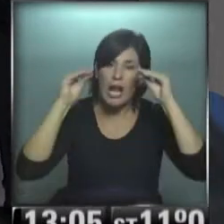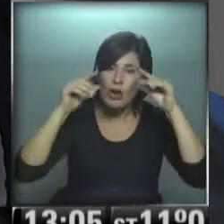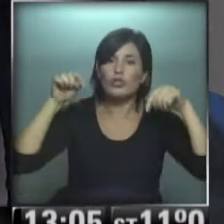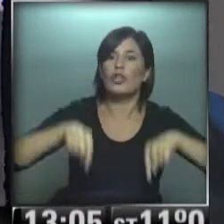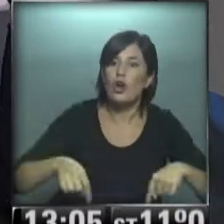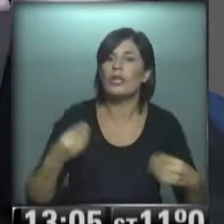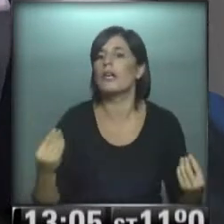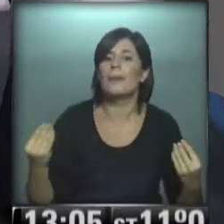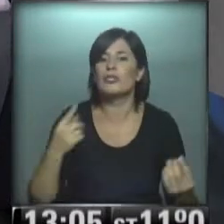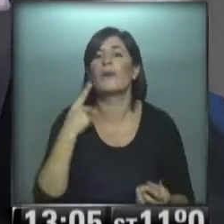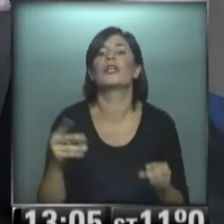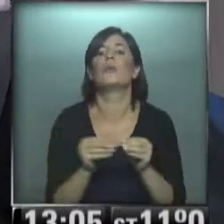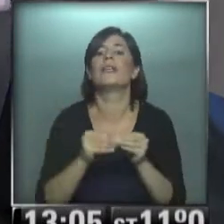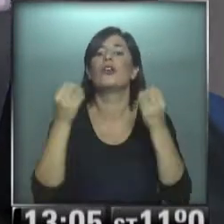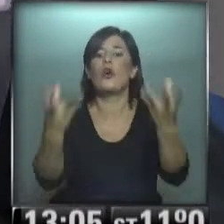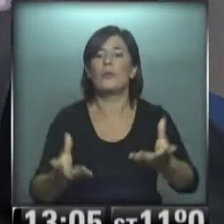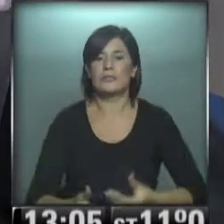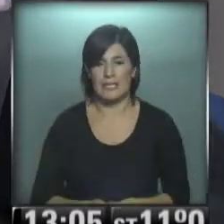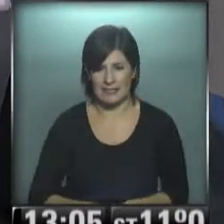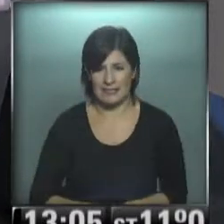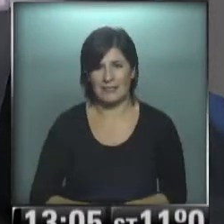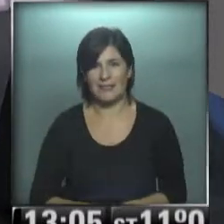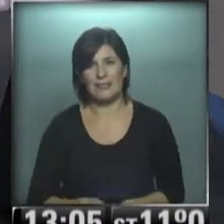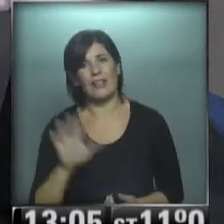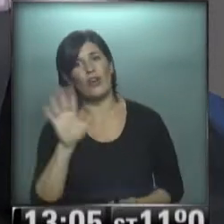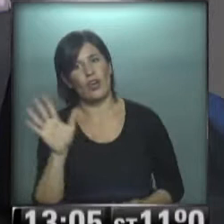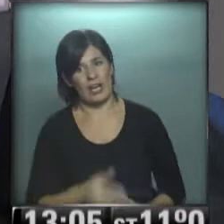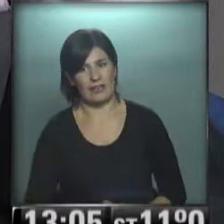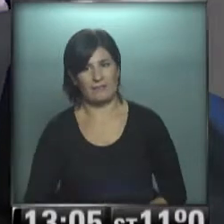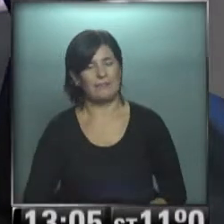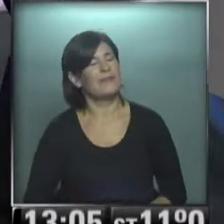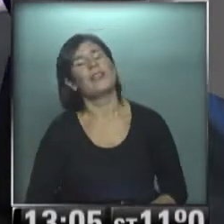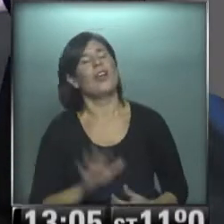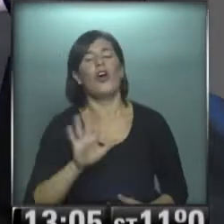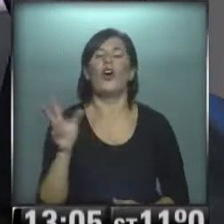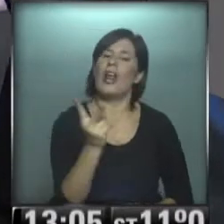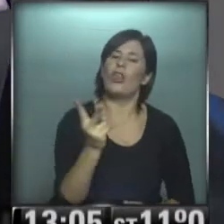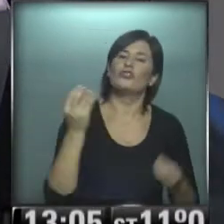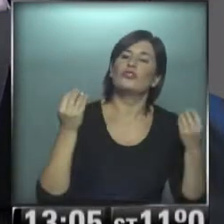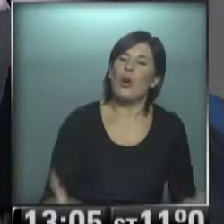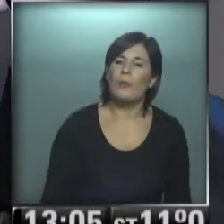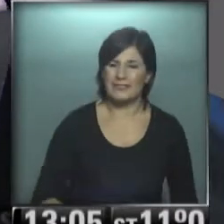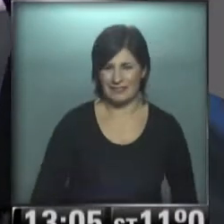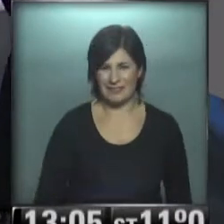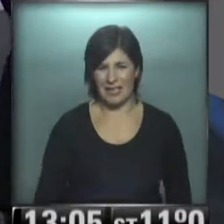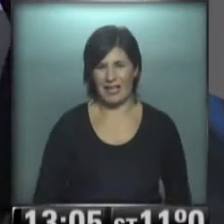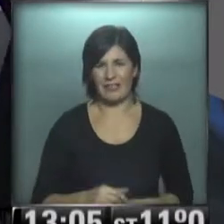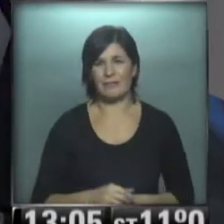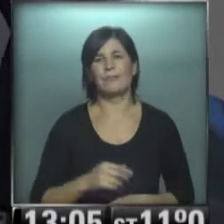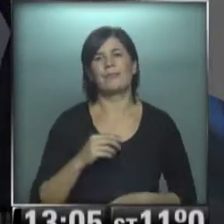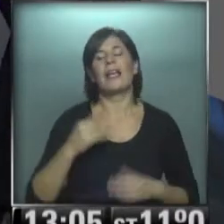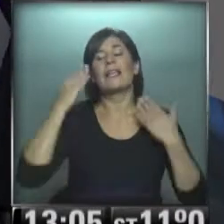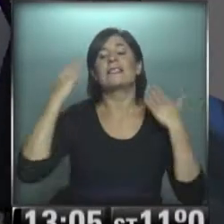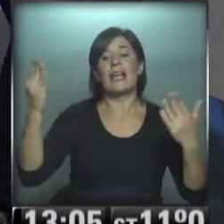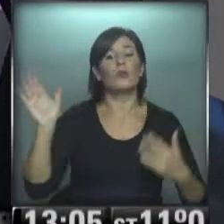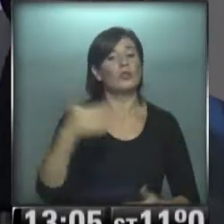Está Alejandro Puertas trabajando en el lugar. Hola, Alejandro, buenas tardes. ¿Qué tal, Agustina? ¿Qué tal, Roberto? Muy buenas tardes para ustedes también. Un saludo grande